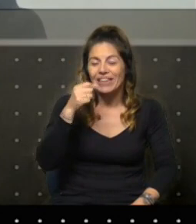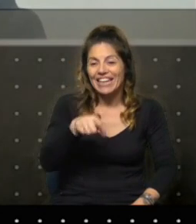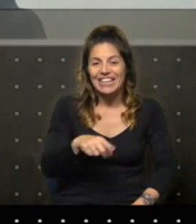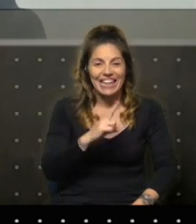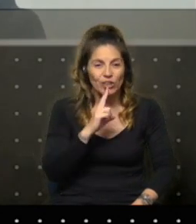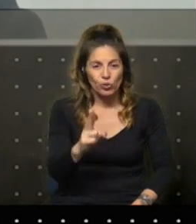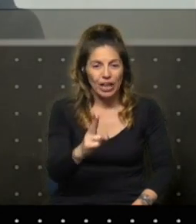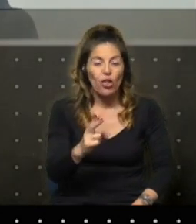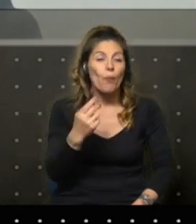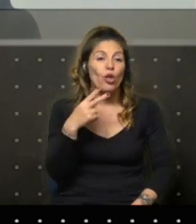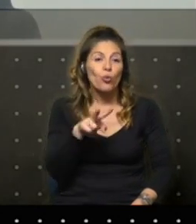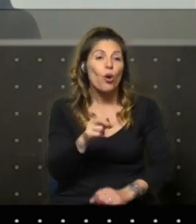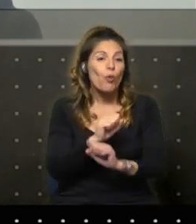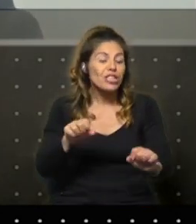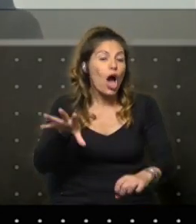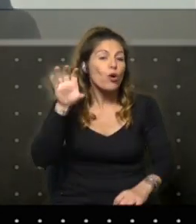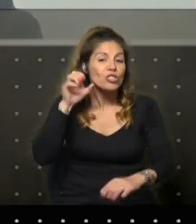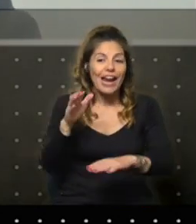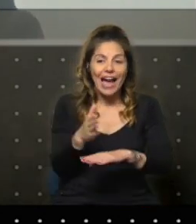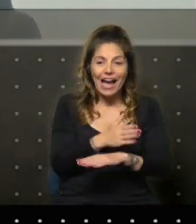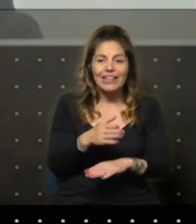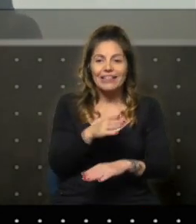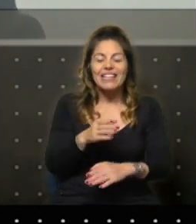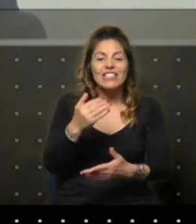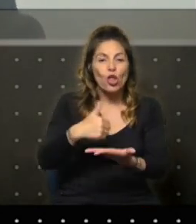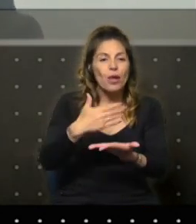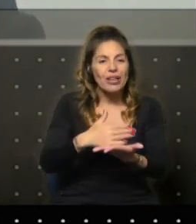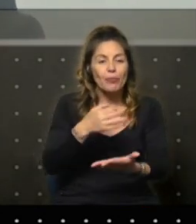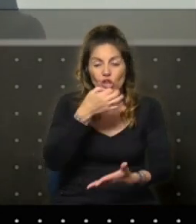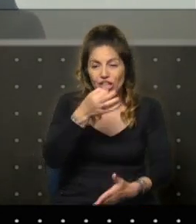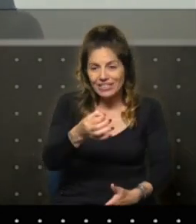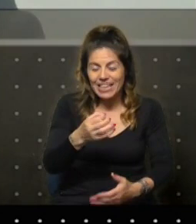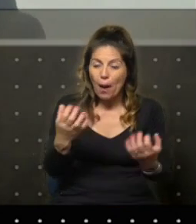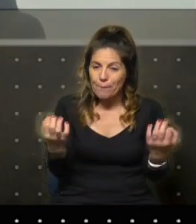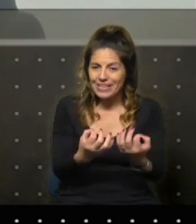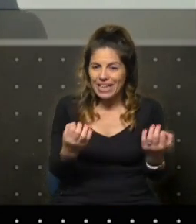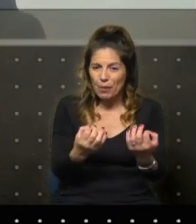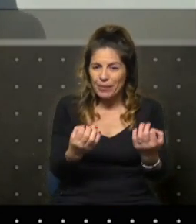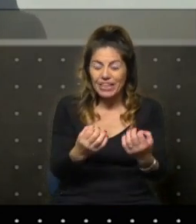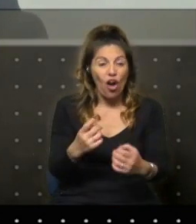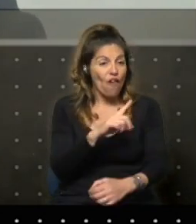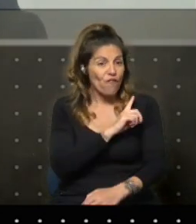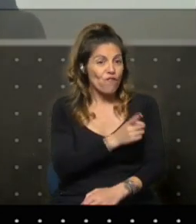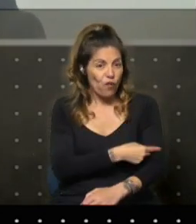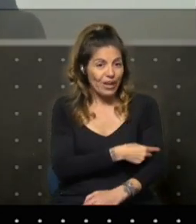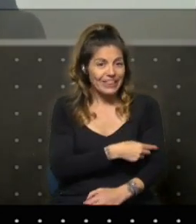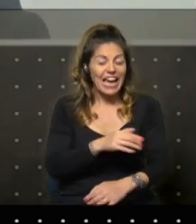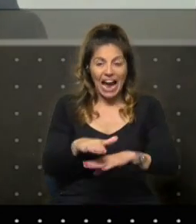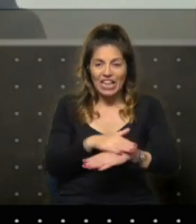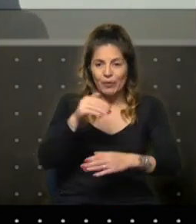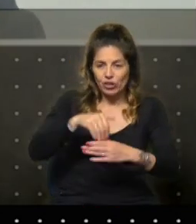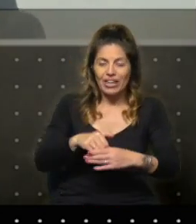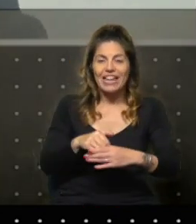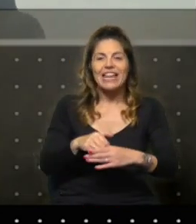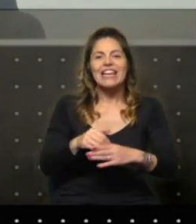resultado porque por lo que uno podía Escuchar más temprano en esas provincias que yo mencionaba particularmente que son muy fuertes a nivel electoral Santa Fe